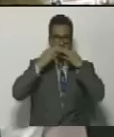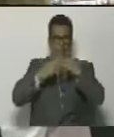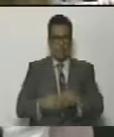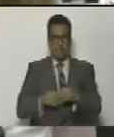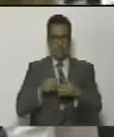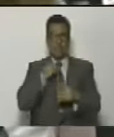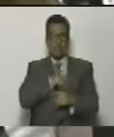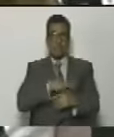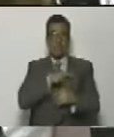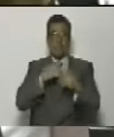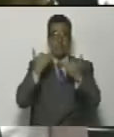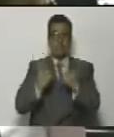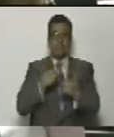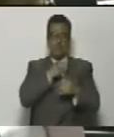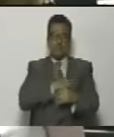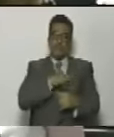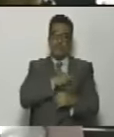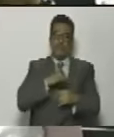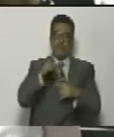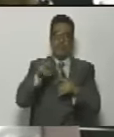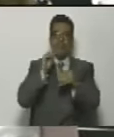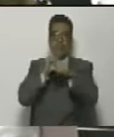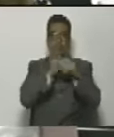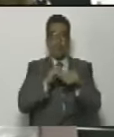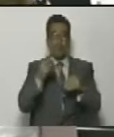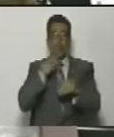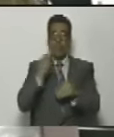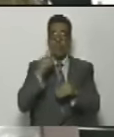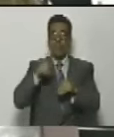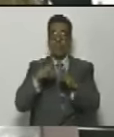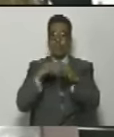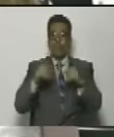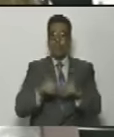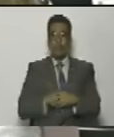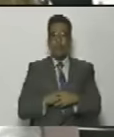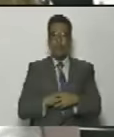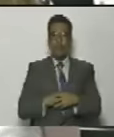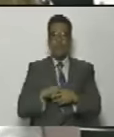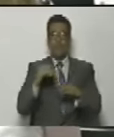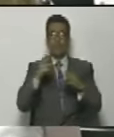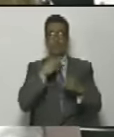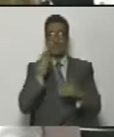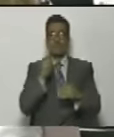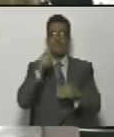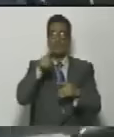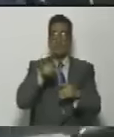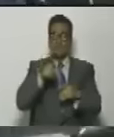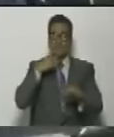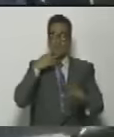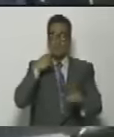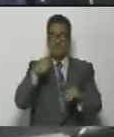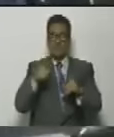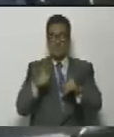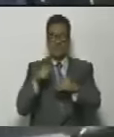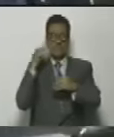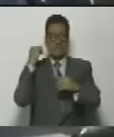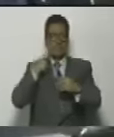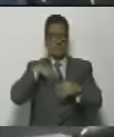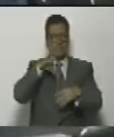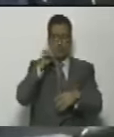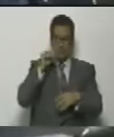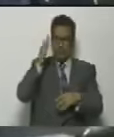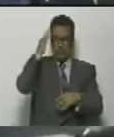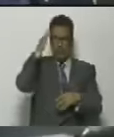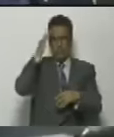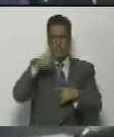es una misión que llama a la juventud toda, a la juventud que sin distinción de credo, sin